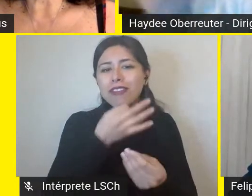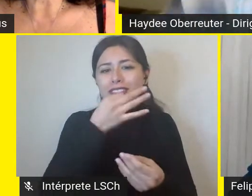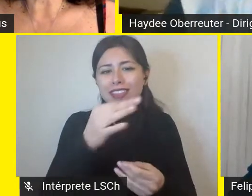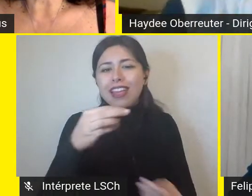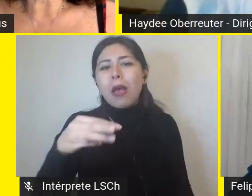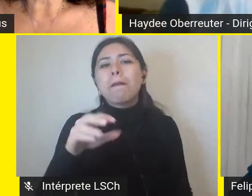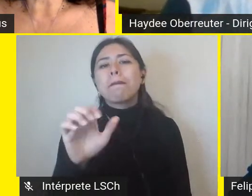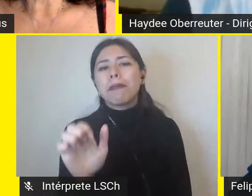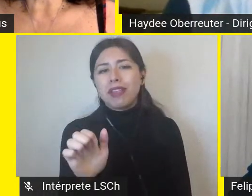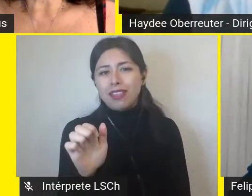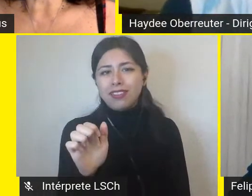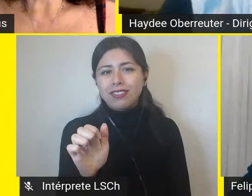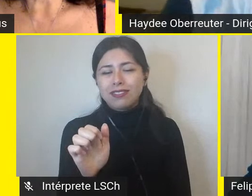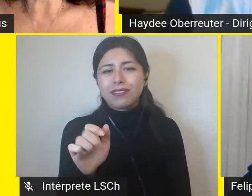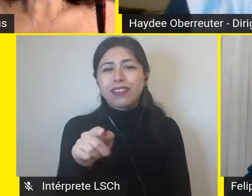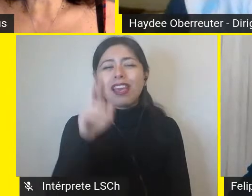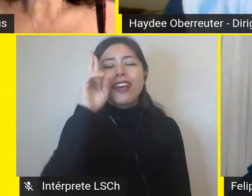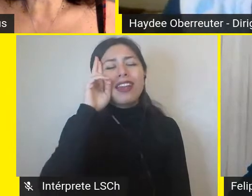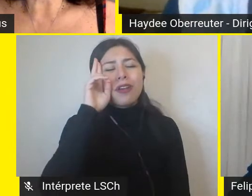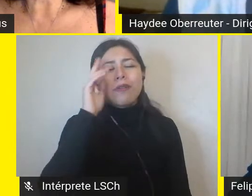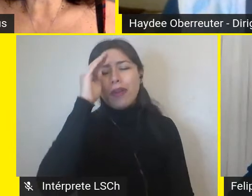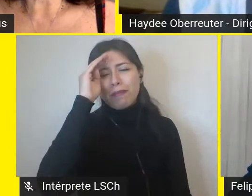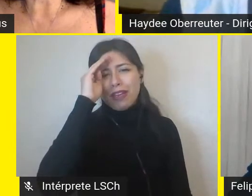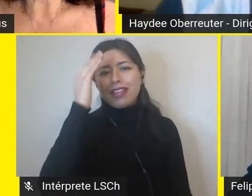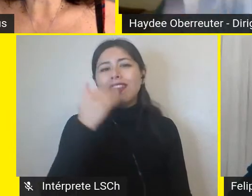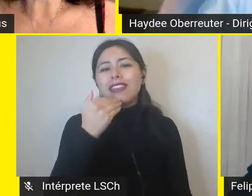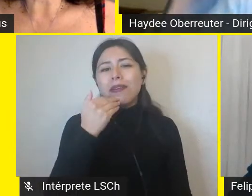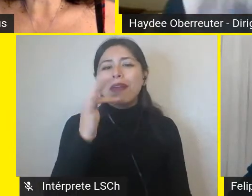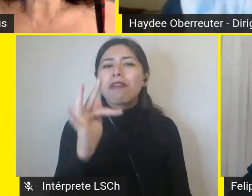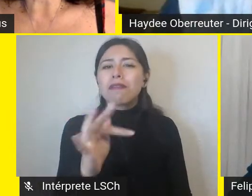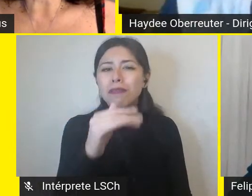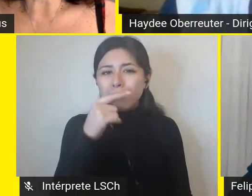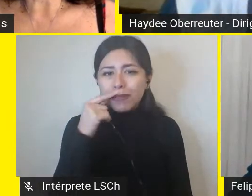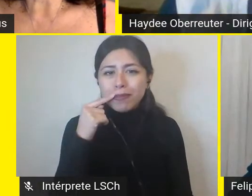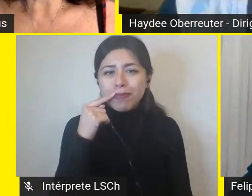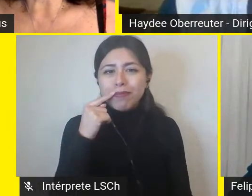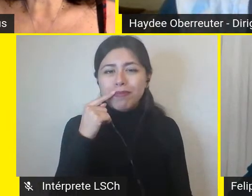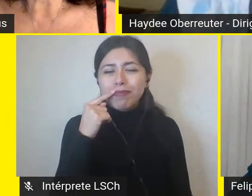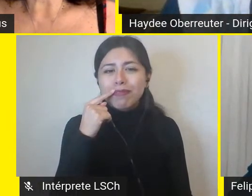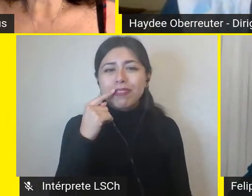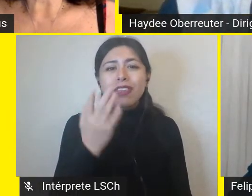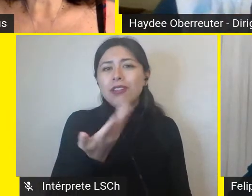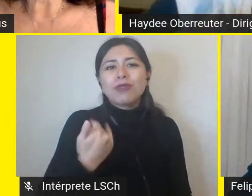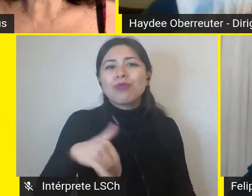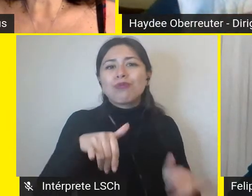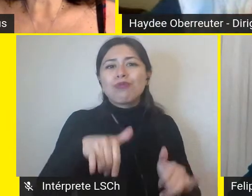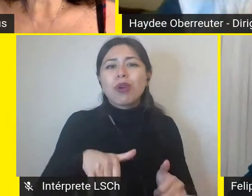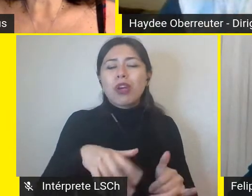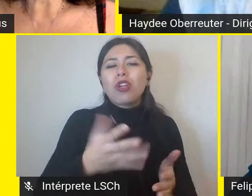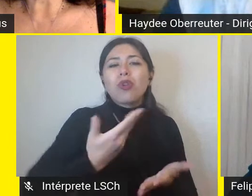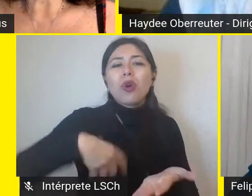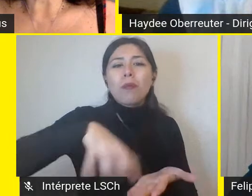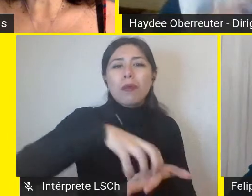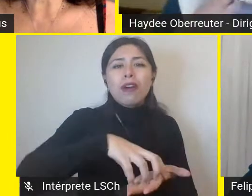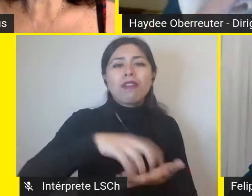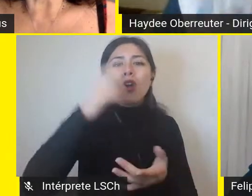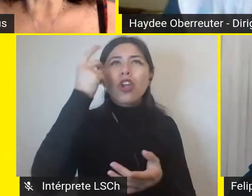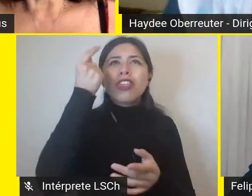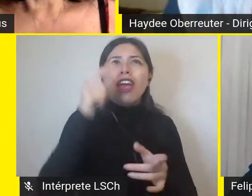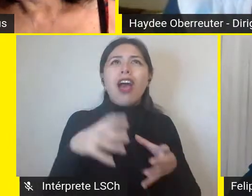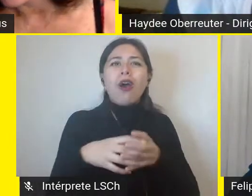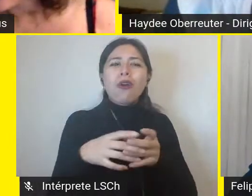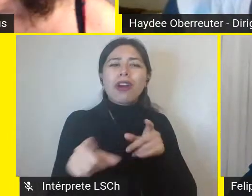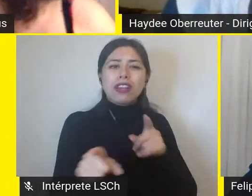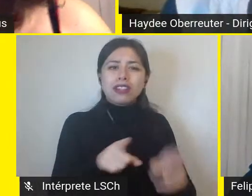como recuerda por las experiencias que también ha heredado Felipe, está instalado en nuestro pueblo la idea de la